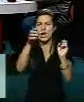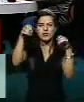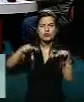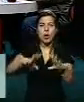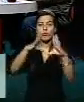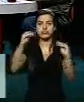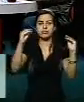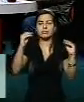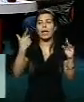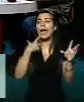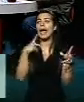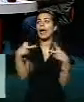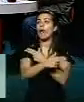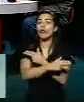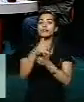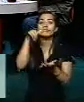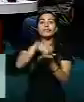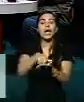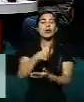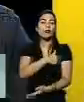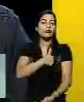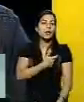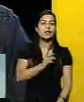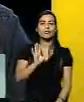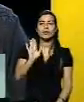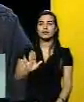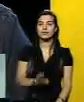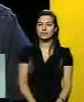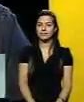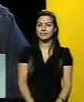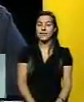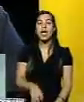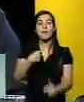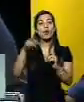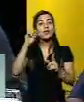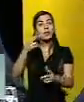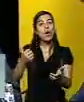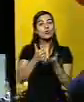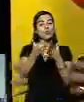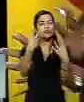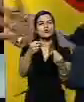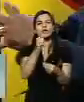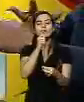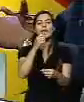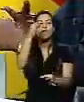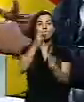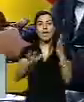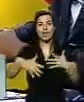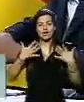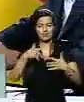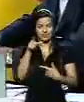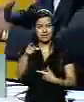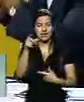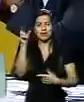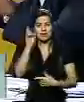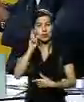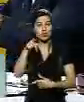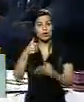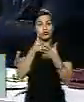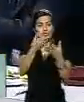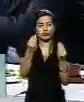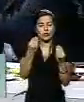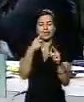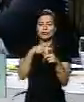Sí, vagable. Ahora, tú viste una emisora que ayudó mucho, Fe y Alegría, por ejemplo. Correcto. Fe y Alegría. Entonces tú ves ahí las dos posiciones. Pues fue una